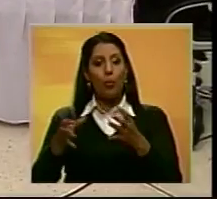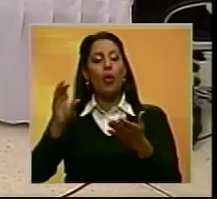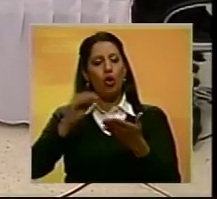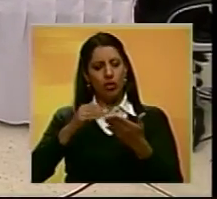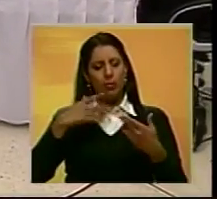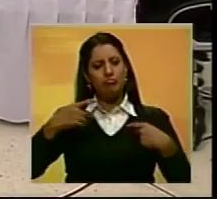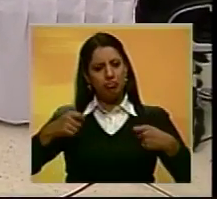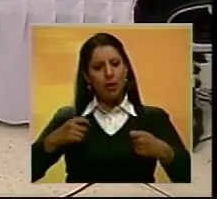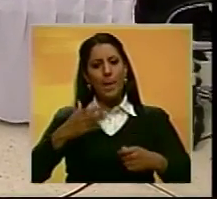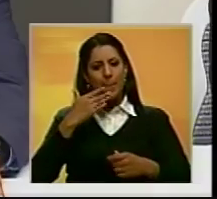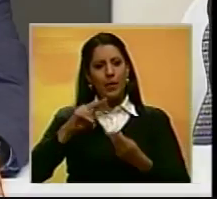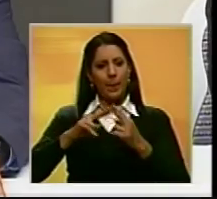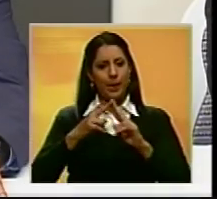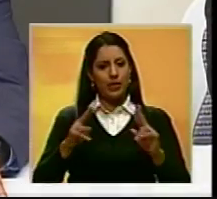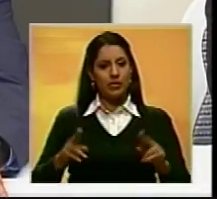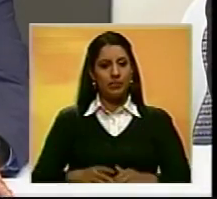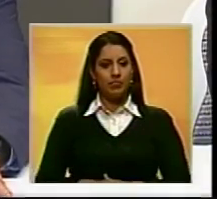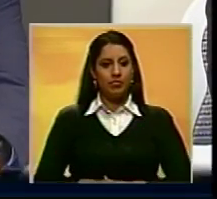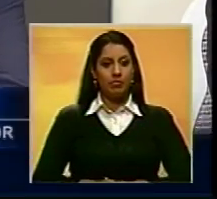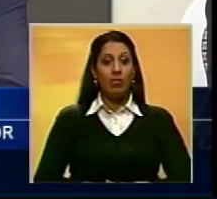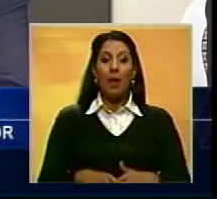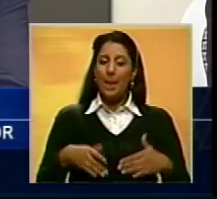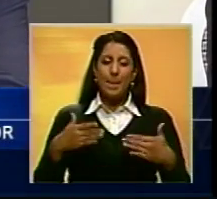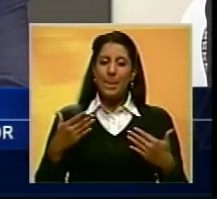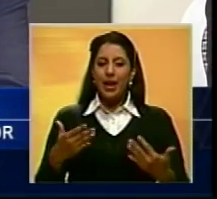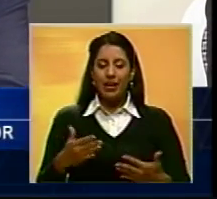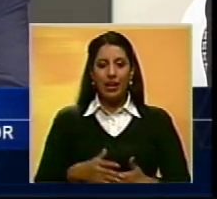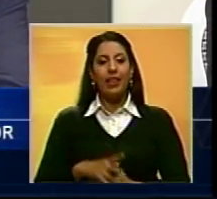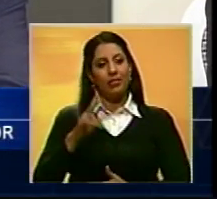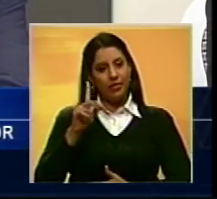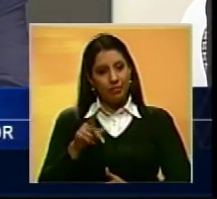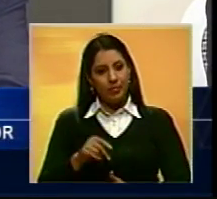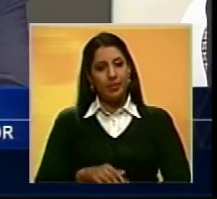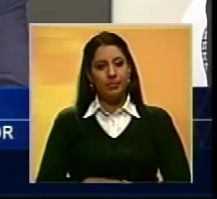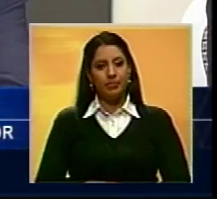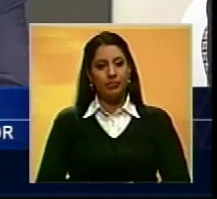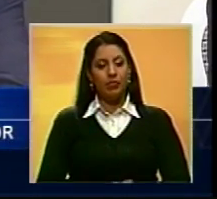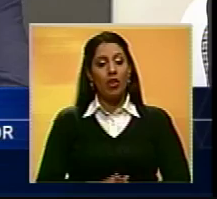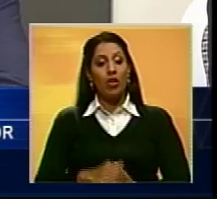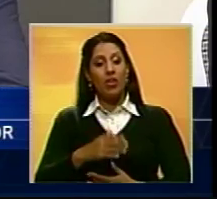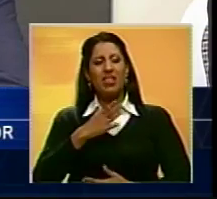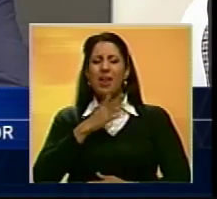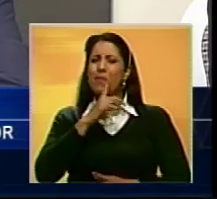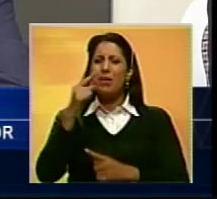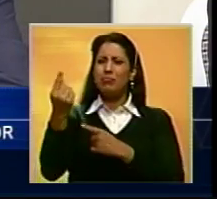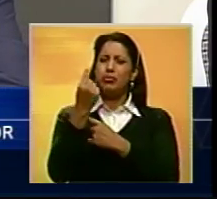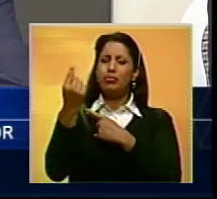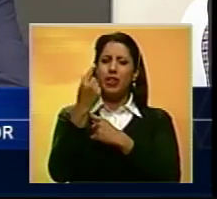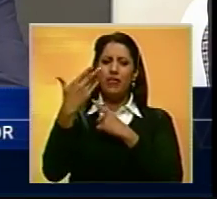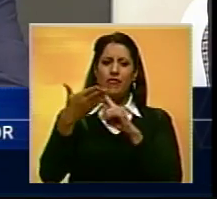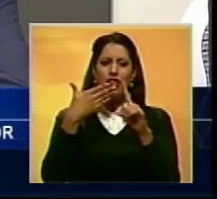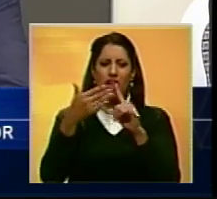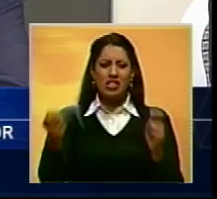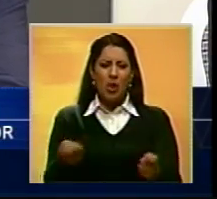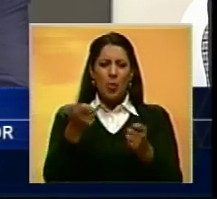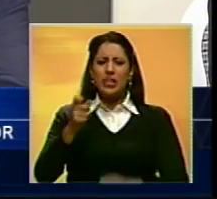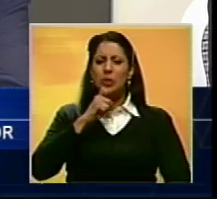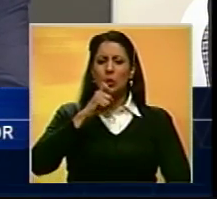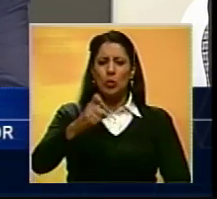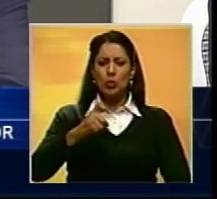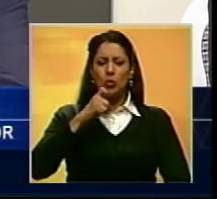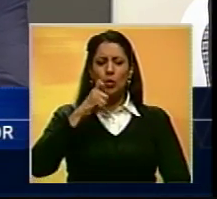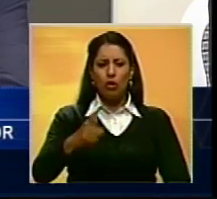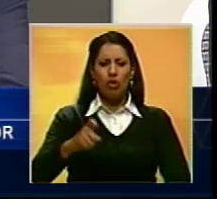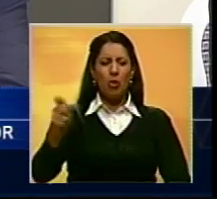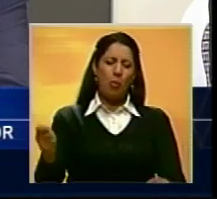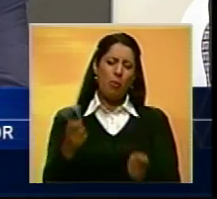su apuesta por la paz. Para que también el tono violento, las campañas de odio,